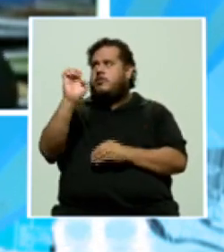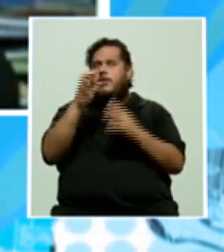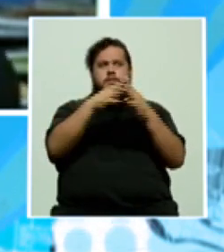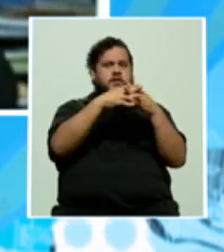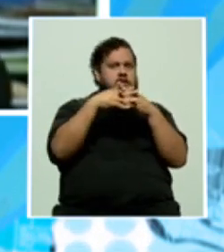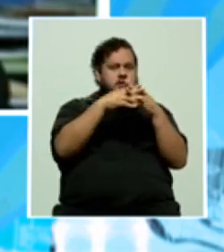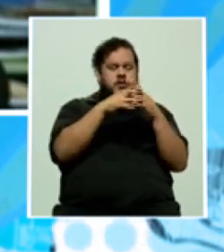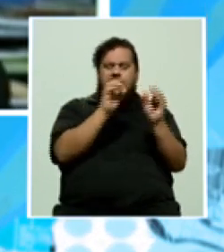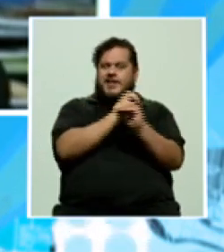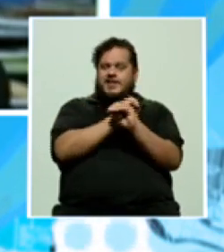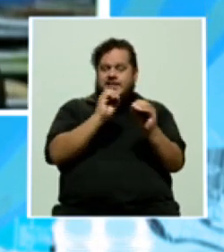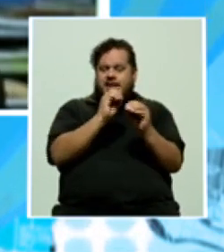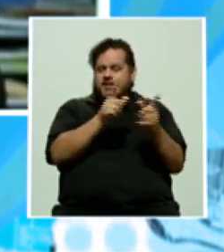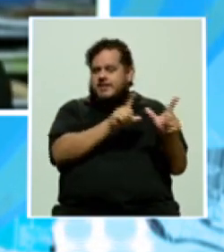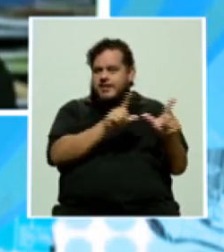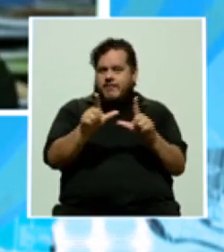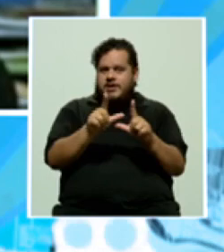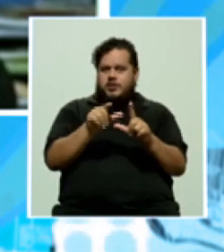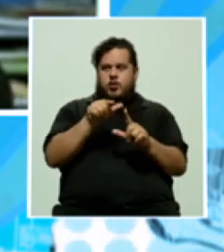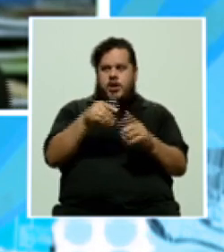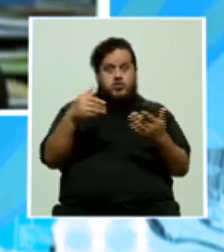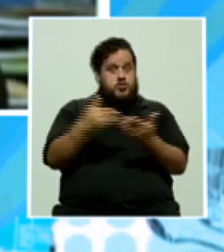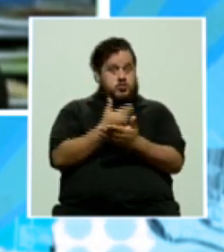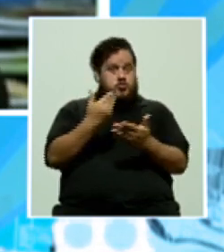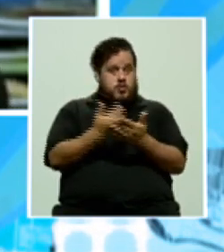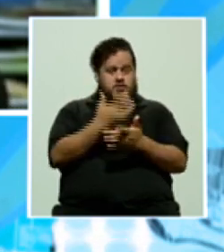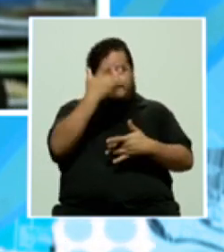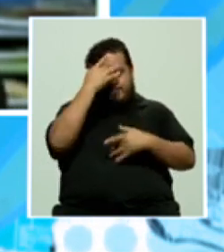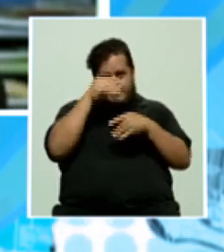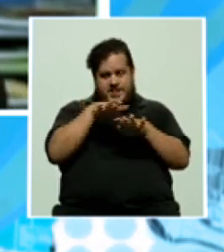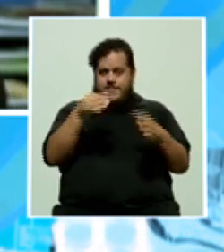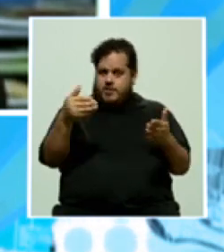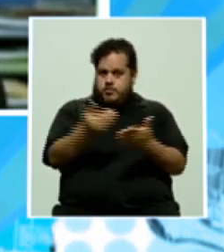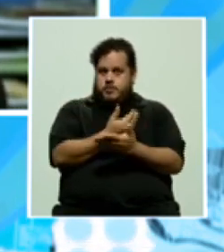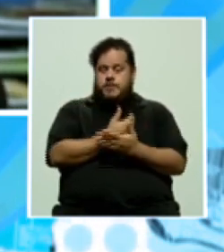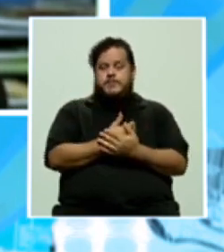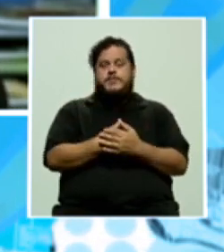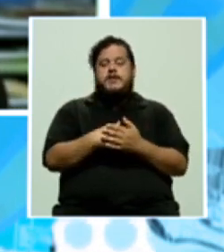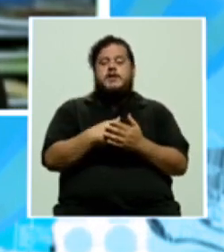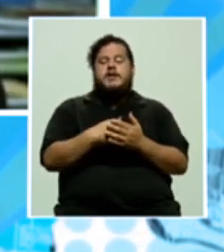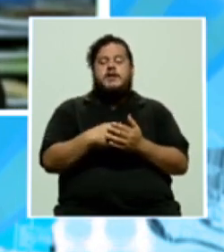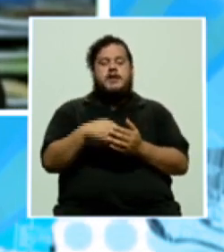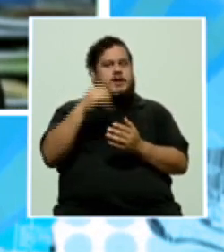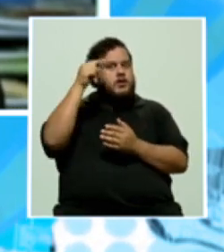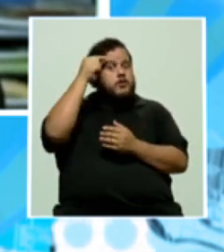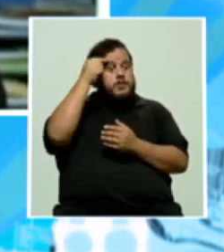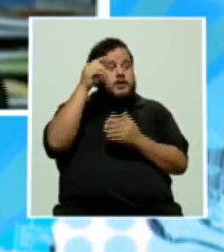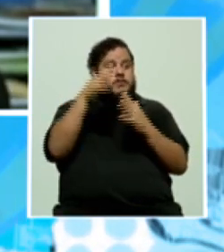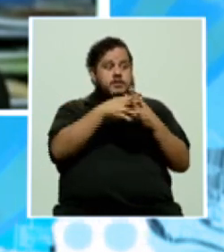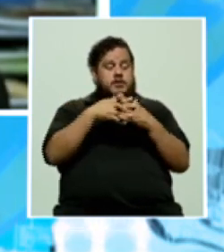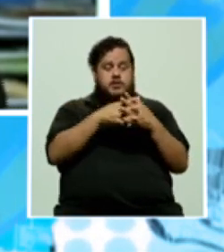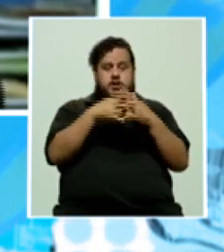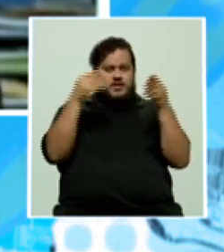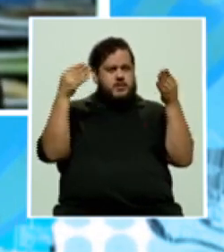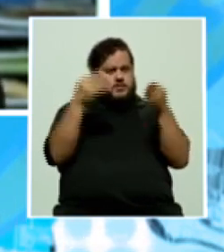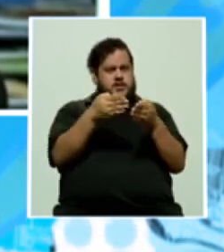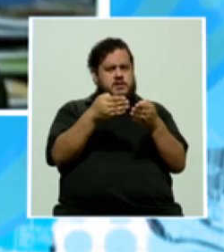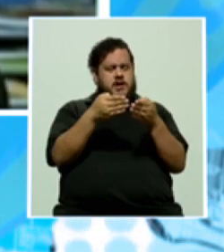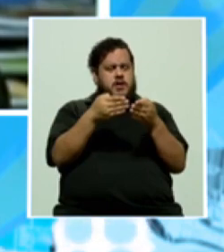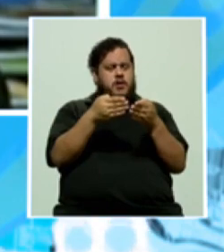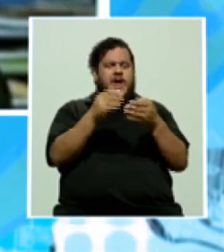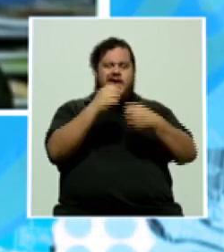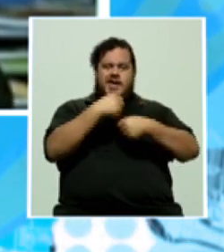Estados Unidos, nadie. Esto fue totalmente nuevo. En un momento en que el gobierno de Estados Unidos está concentrado